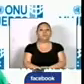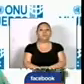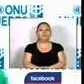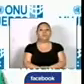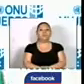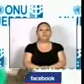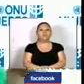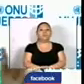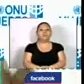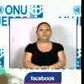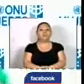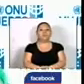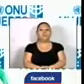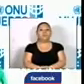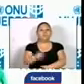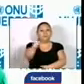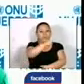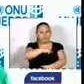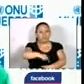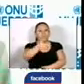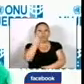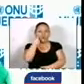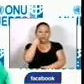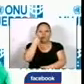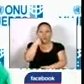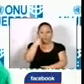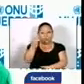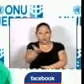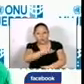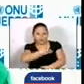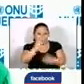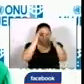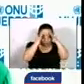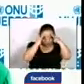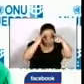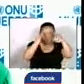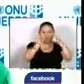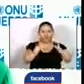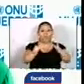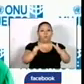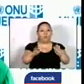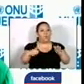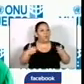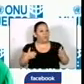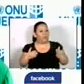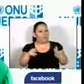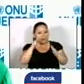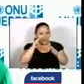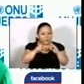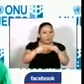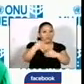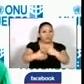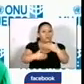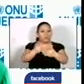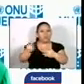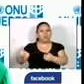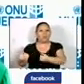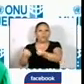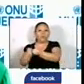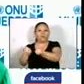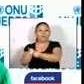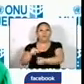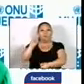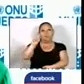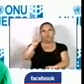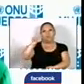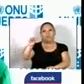Entonces, me parece que esta es una alerta muy importante que tenemos que levantar, ¿verdad? Y cómo avanzar. Estamos trabajando también con el Viceministerio de Transporte